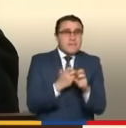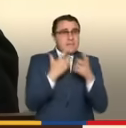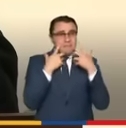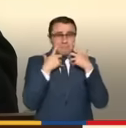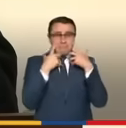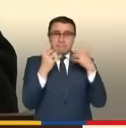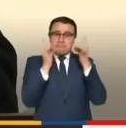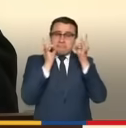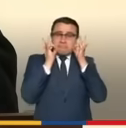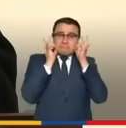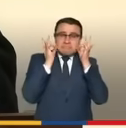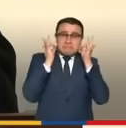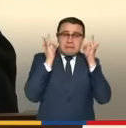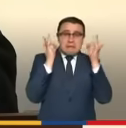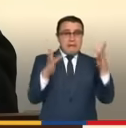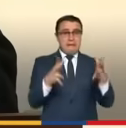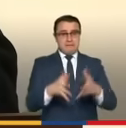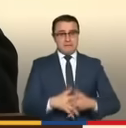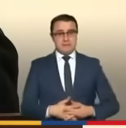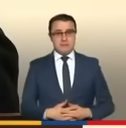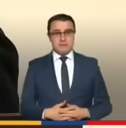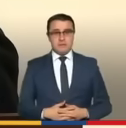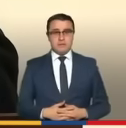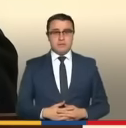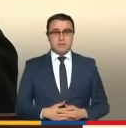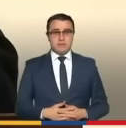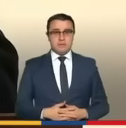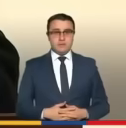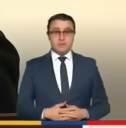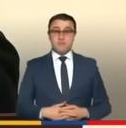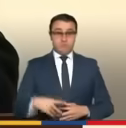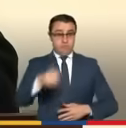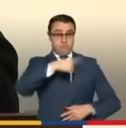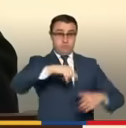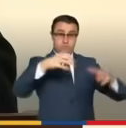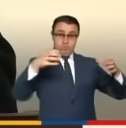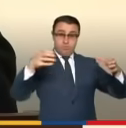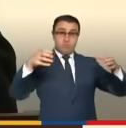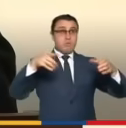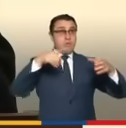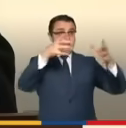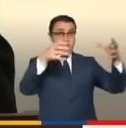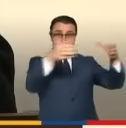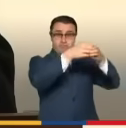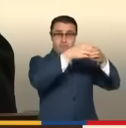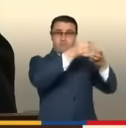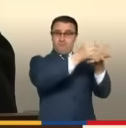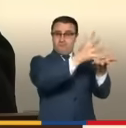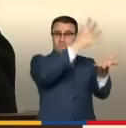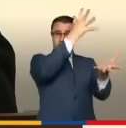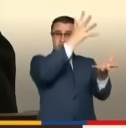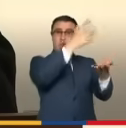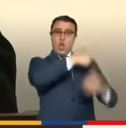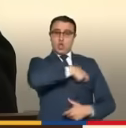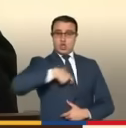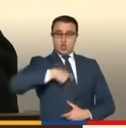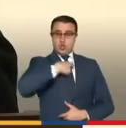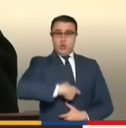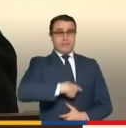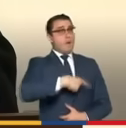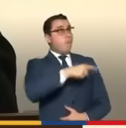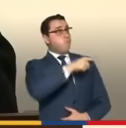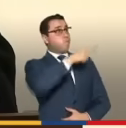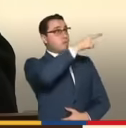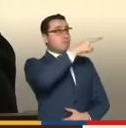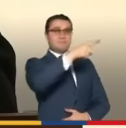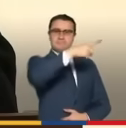dramáticos casi. No por nada en el Club de los Ricos de Davos los ricos del mundo, se hablaba de